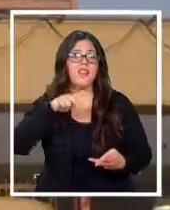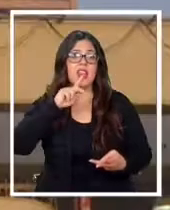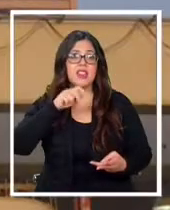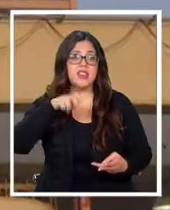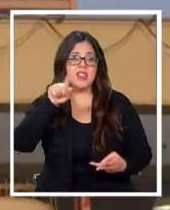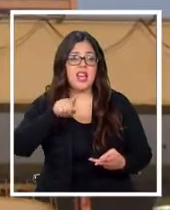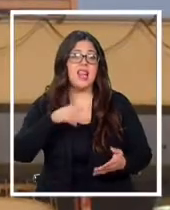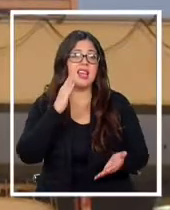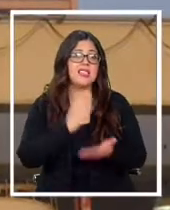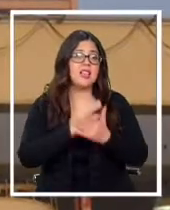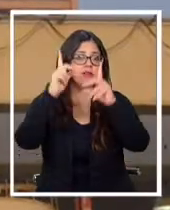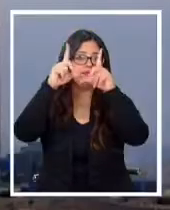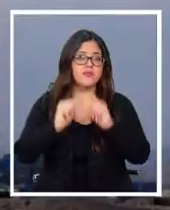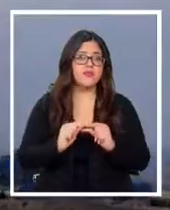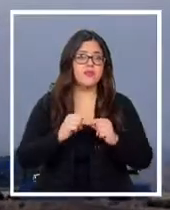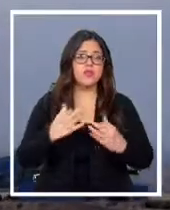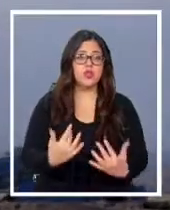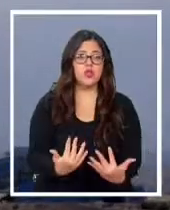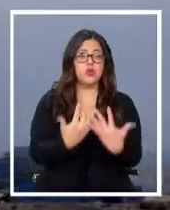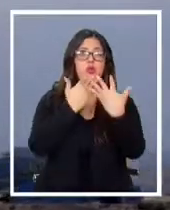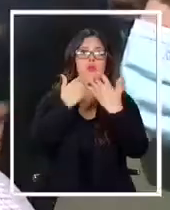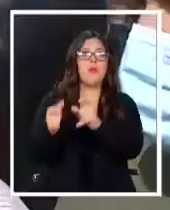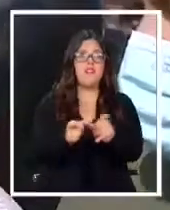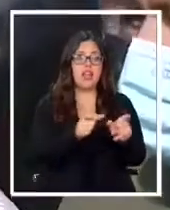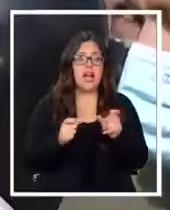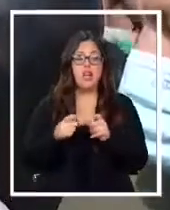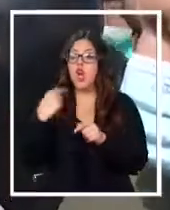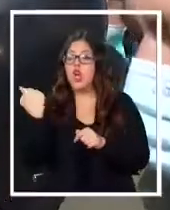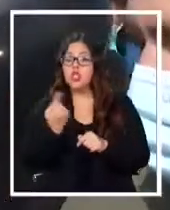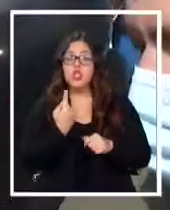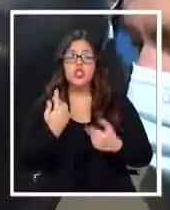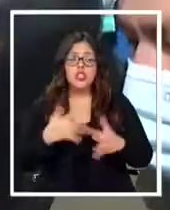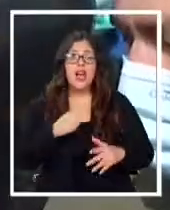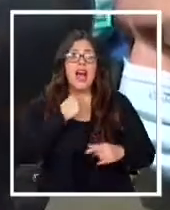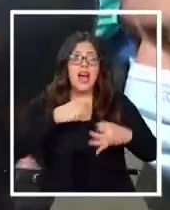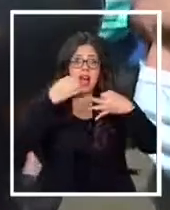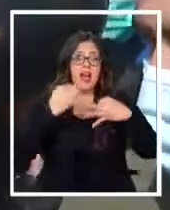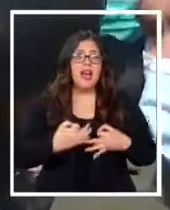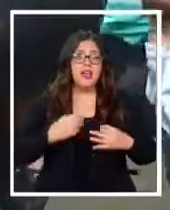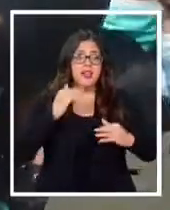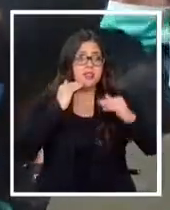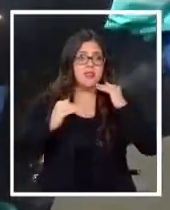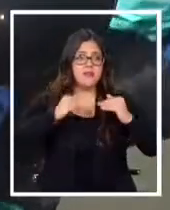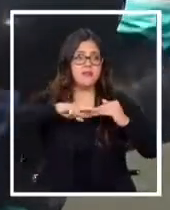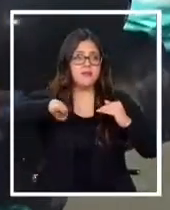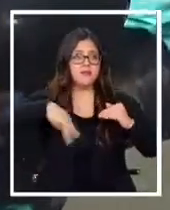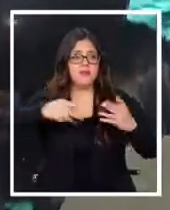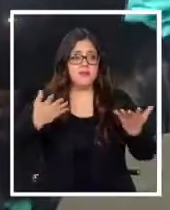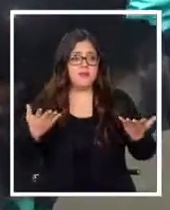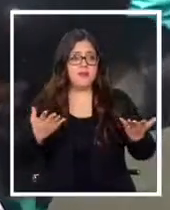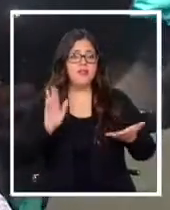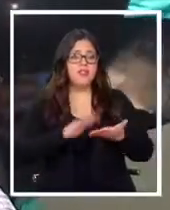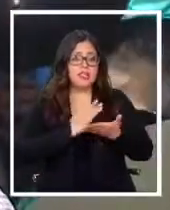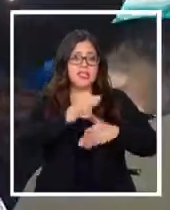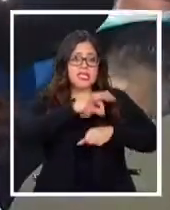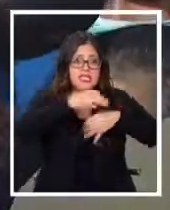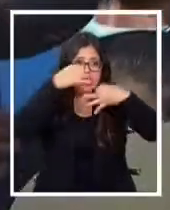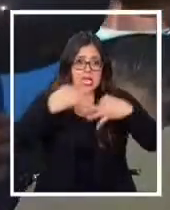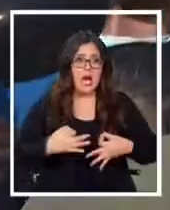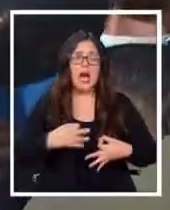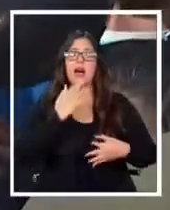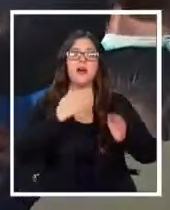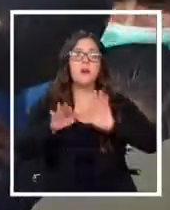de emanaciones y la fiscalización. Donde nosotros tengamos la garantía de que nuestros niños vayan de manera sana y